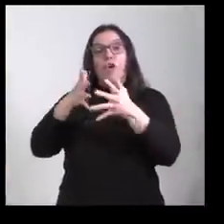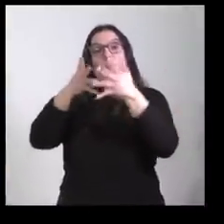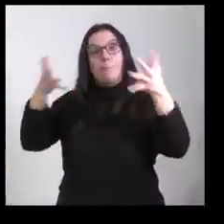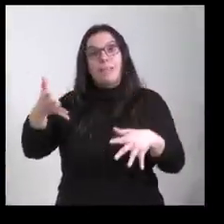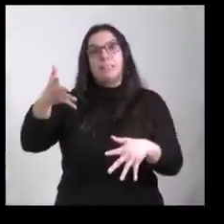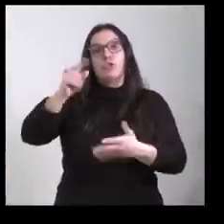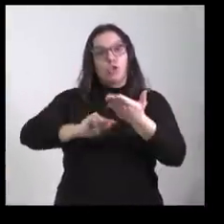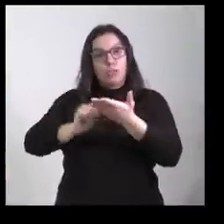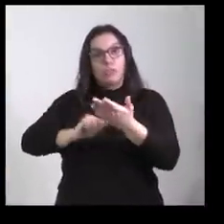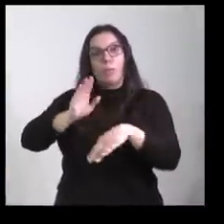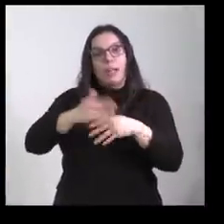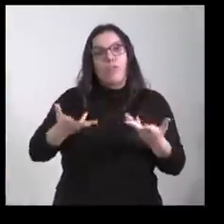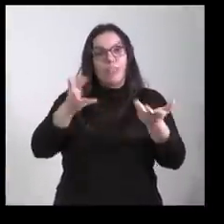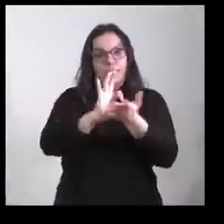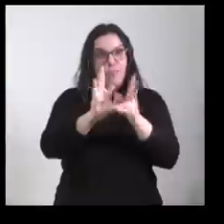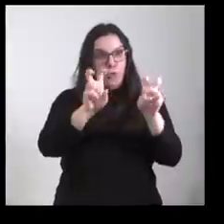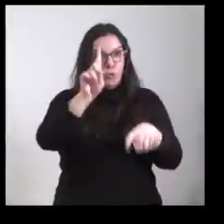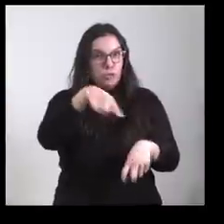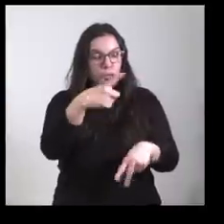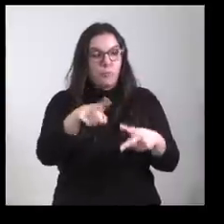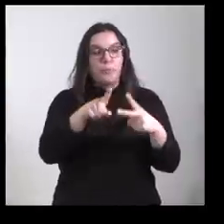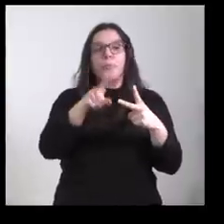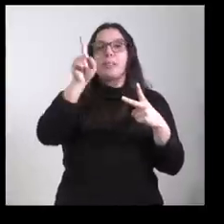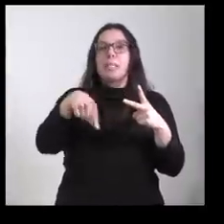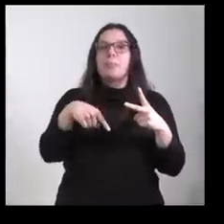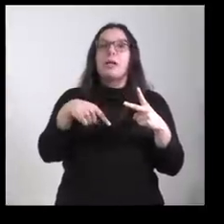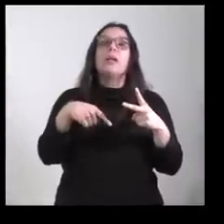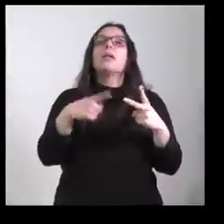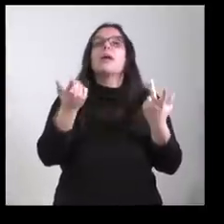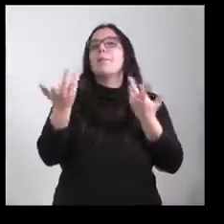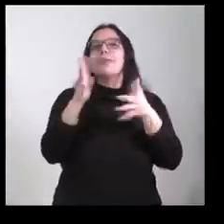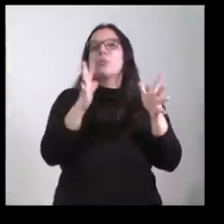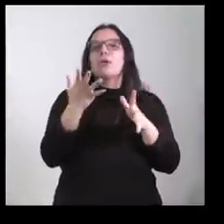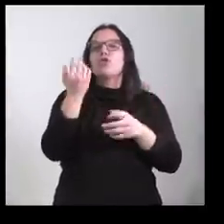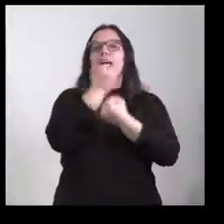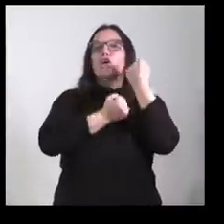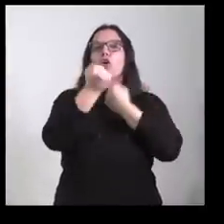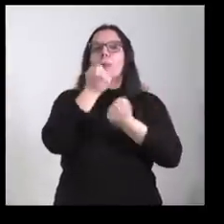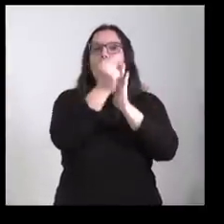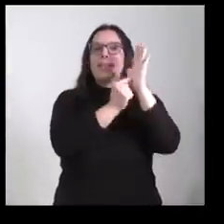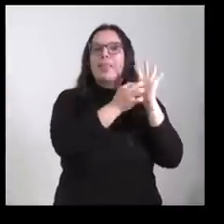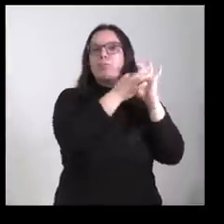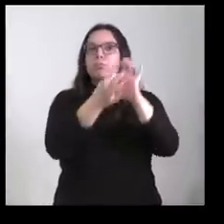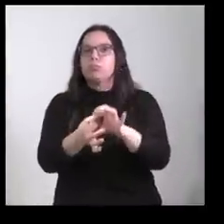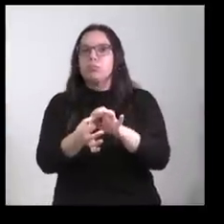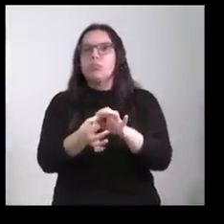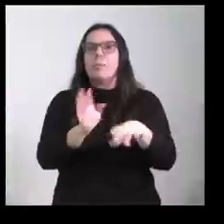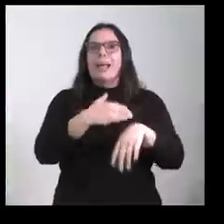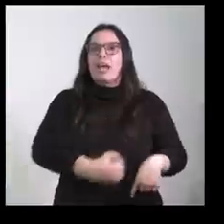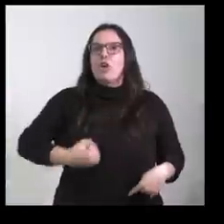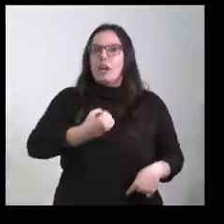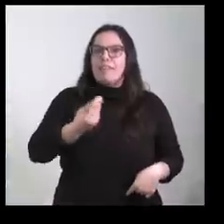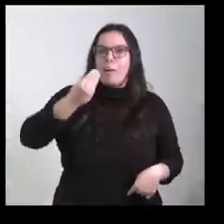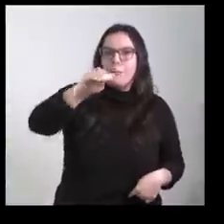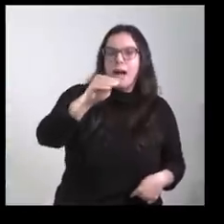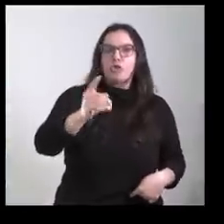prestar este servicio y en cuanto se pueden cifrar económicamente las medidas de hacer más ecografías y lo